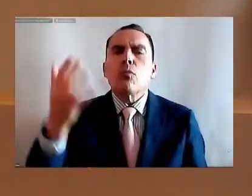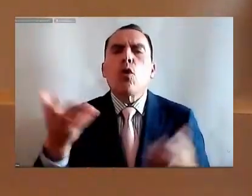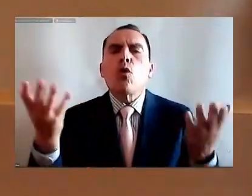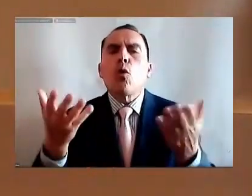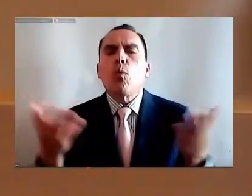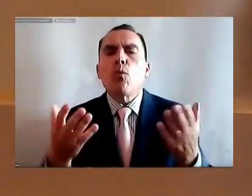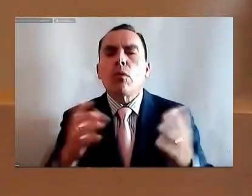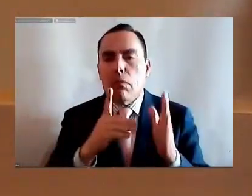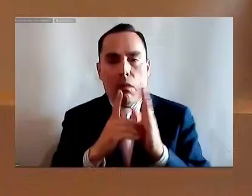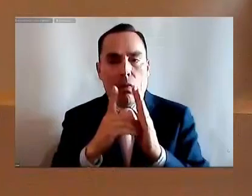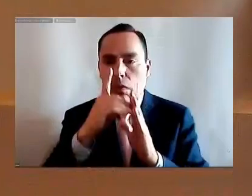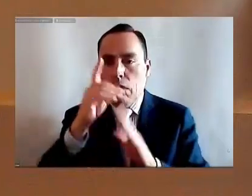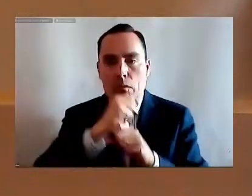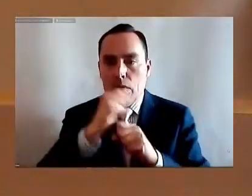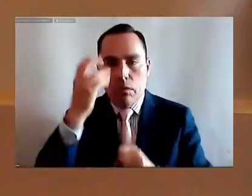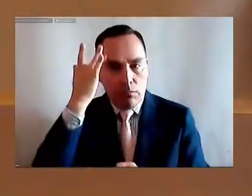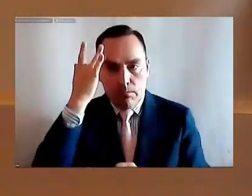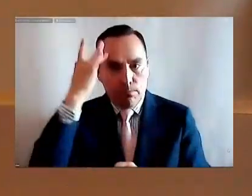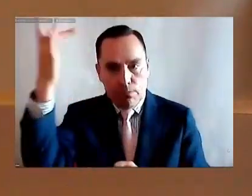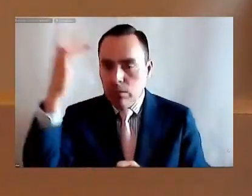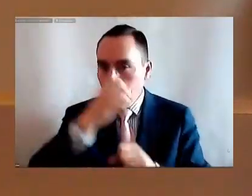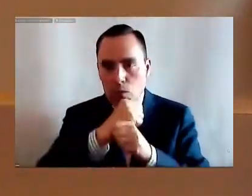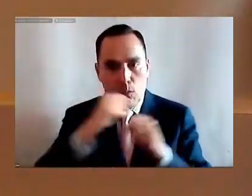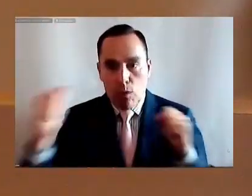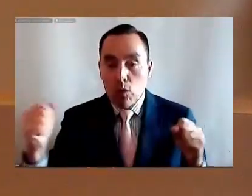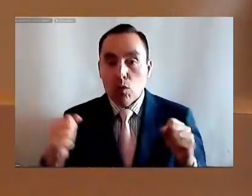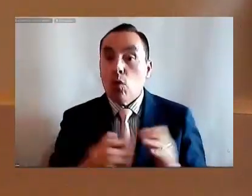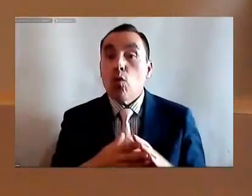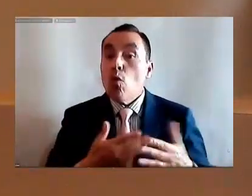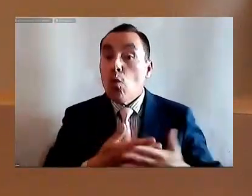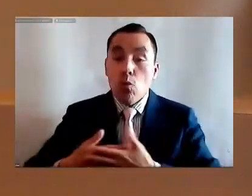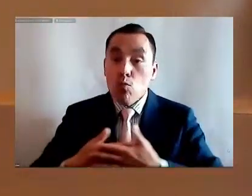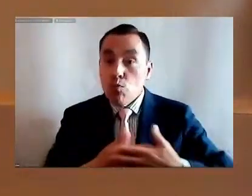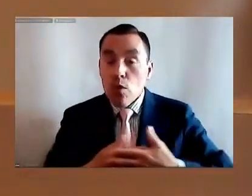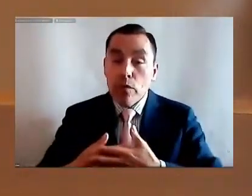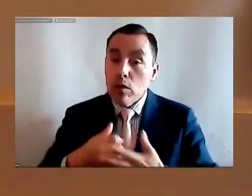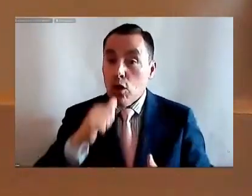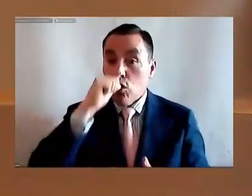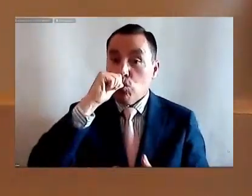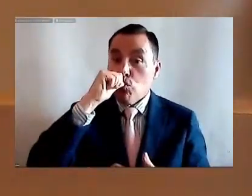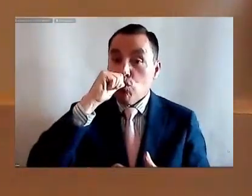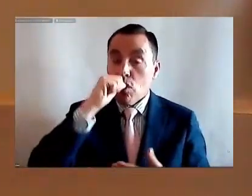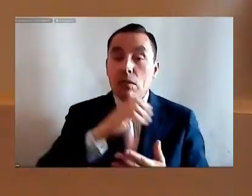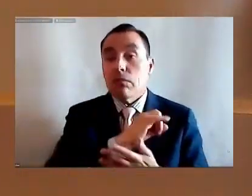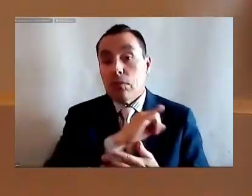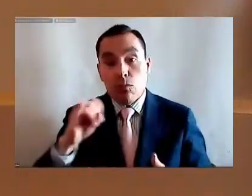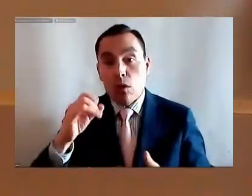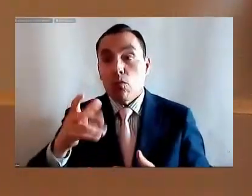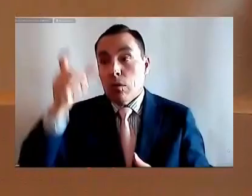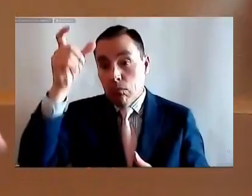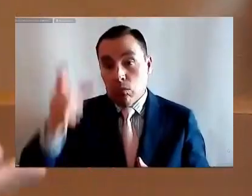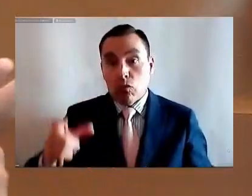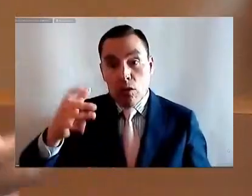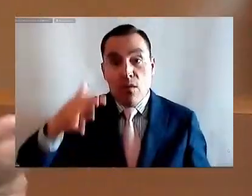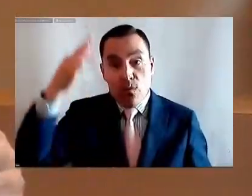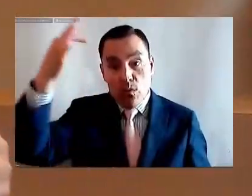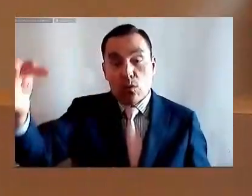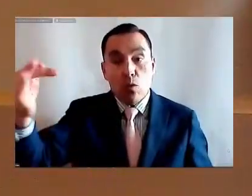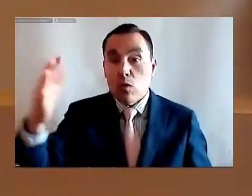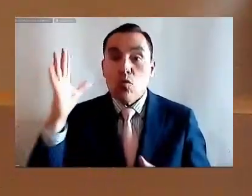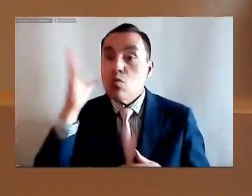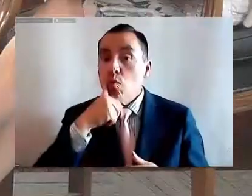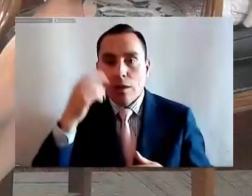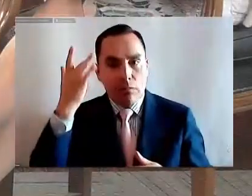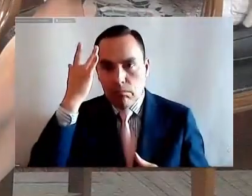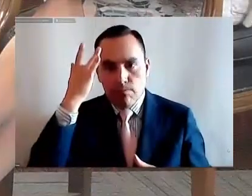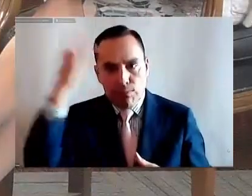su intelecto, etc., ¿no? Si un bebé alcohólico, si es que sobrevivió, es una persona que probablemente no va a tener ningún atributo intelectual, no te